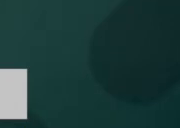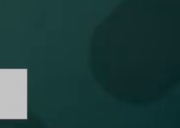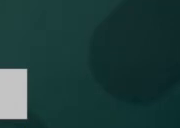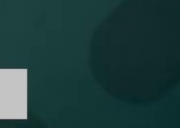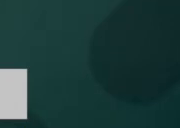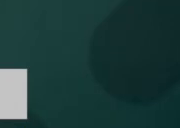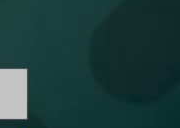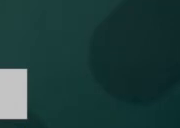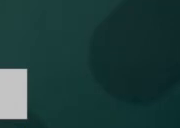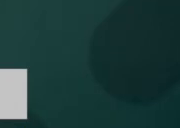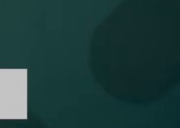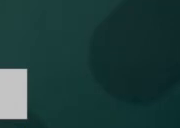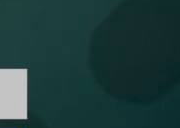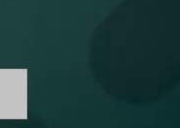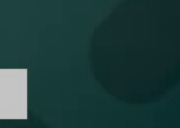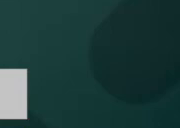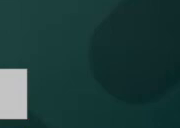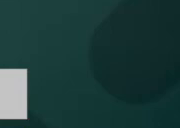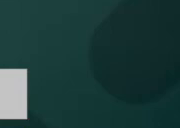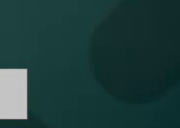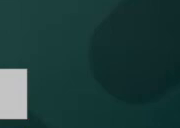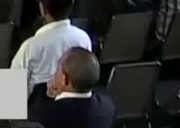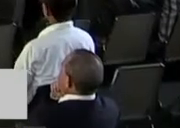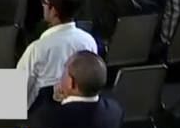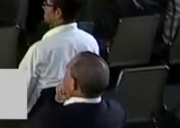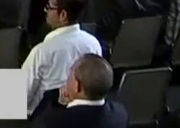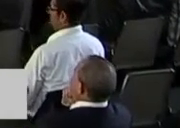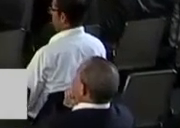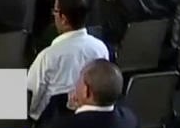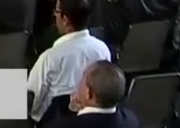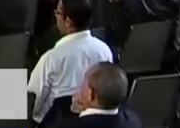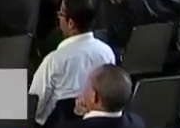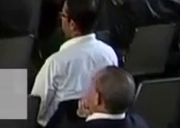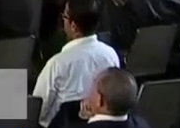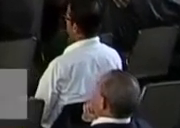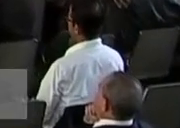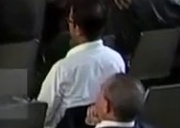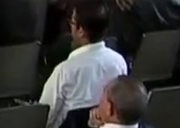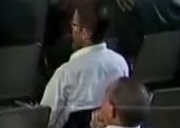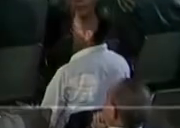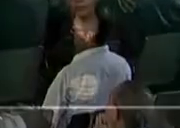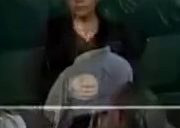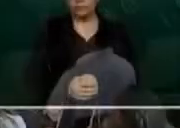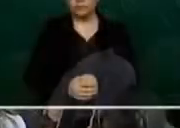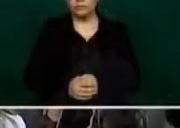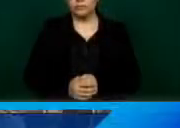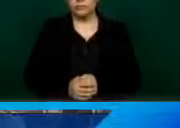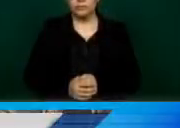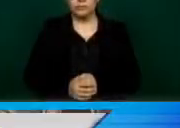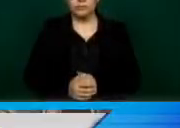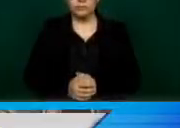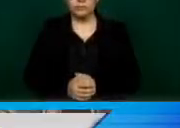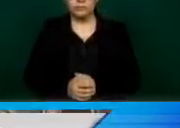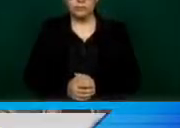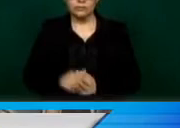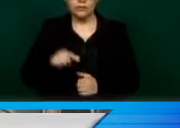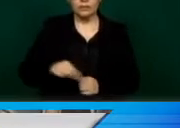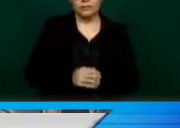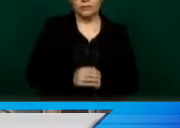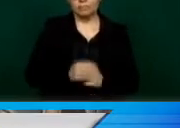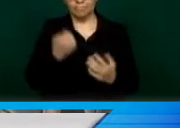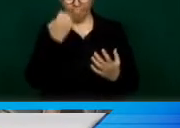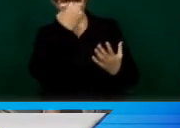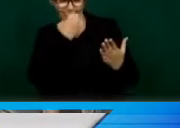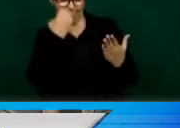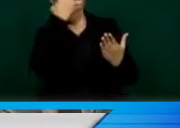Fonatur operará en Bahía de Banderas, Nayarit, como parte del proceso de descentralización del gobierno. Guardia Nacional en